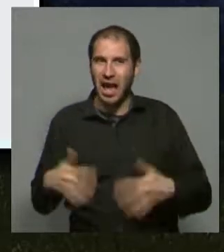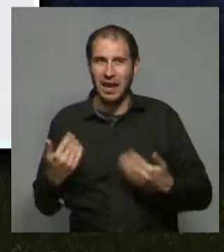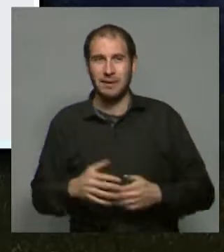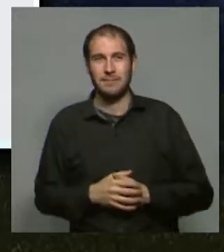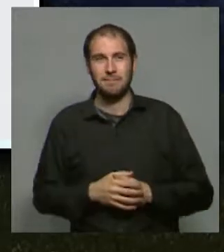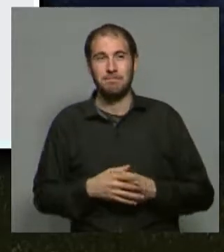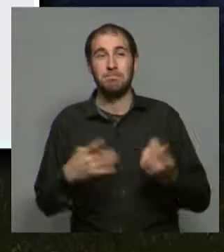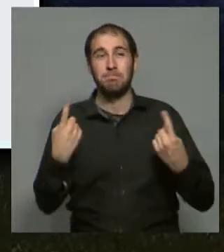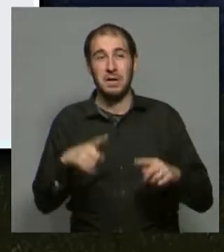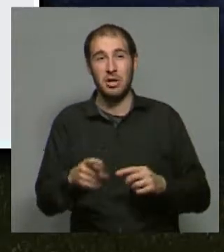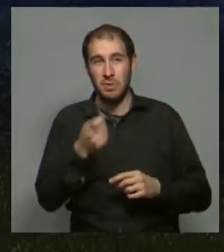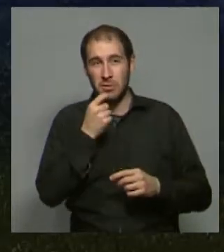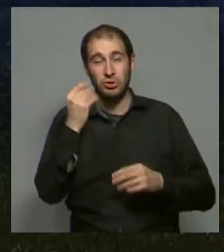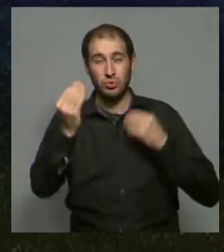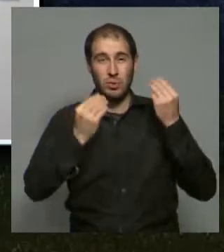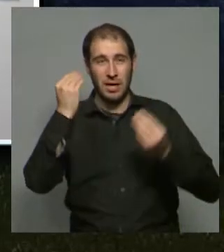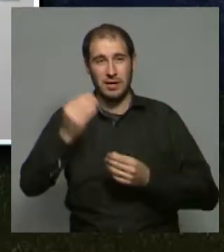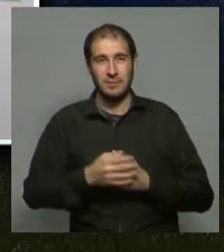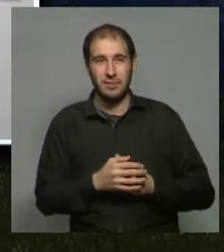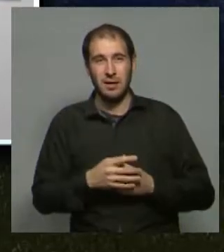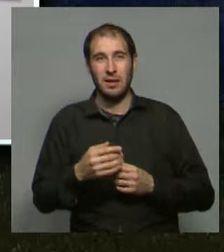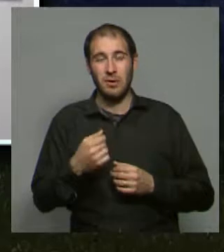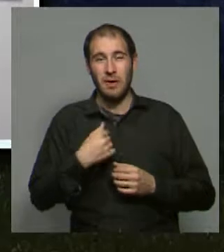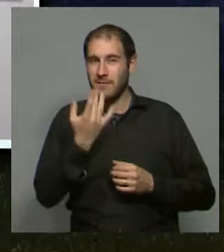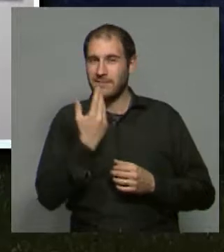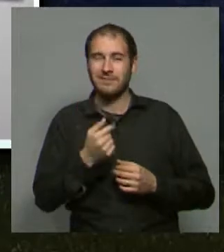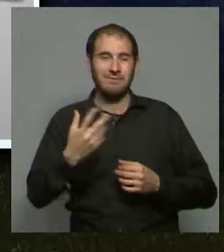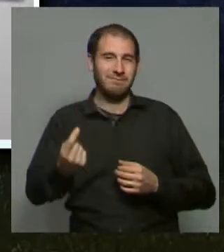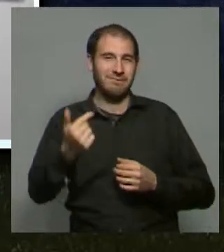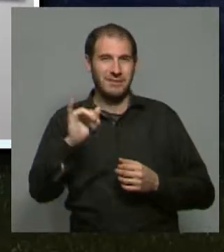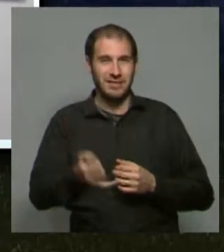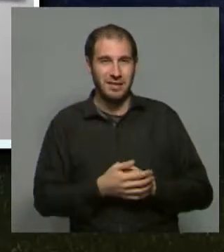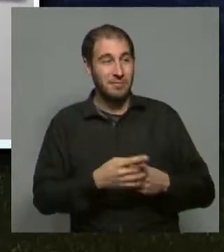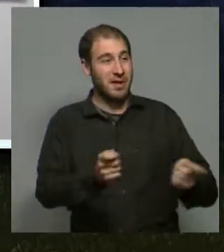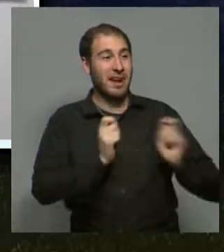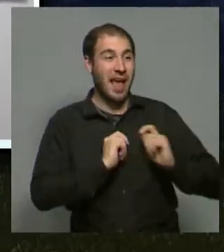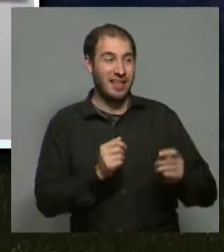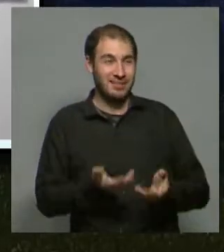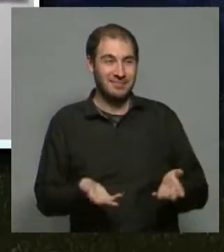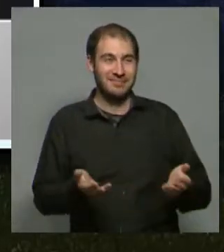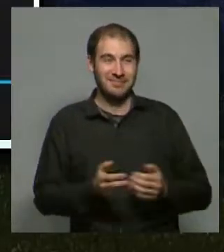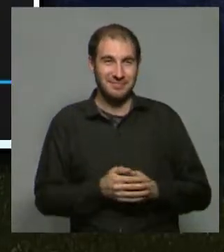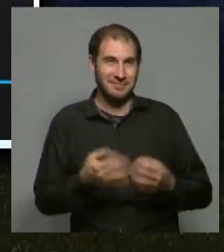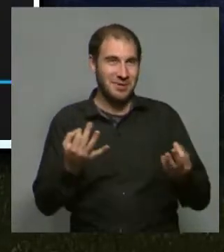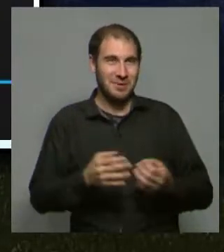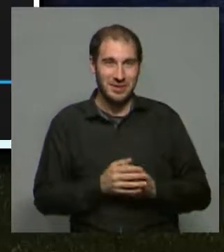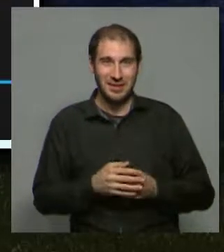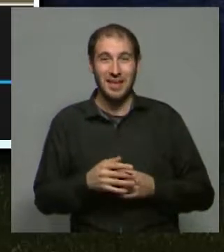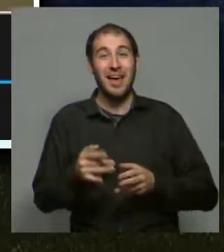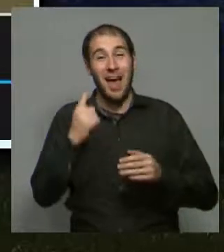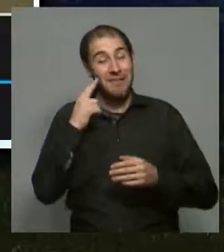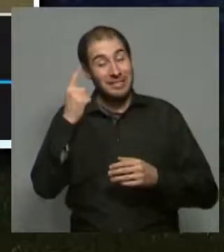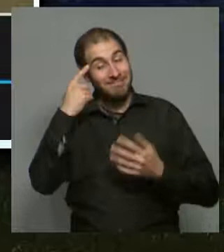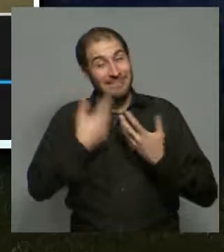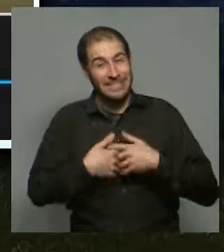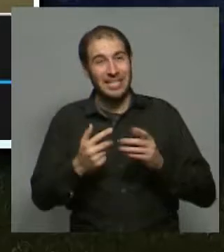Pero si uno puede soñar... Claro. Yo sí, me encantaría tenerla. A la si camiseta. Me la regalan, está buenísimo. Será, bueno, sí, podemos llegar a